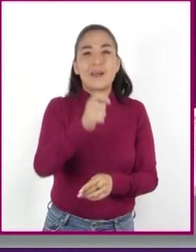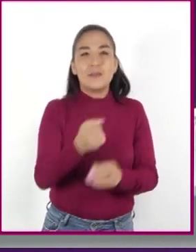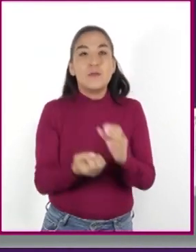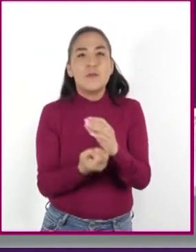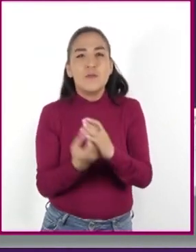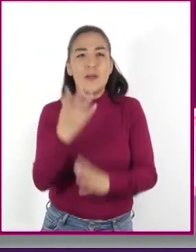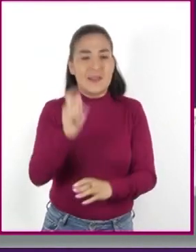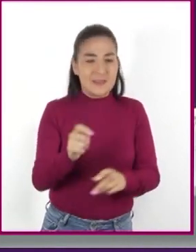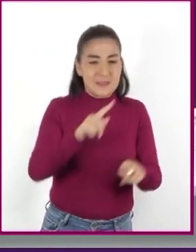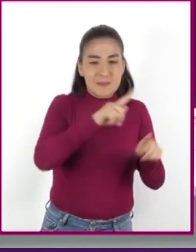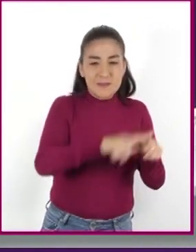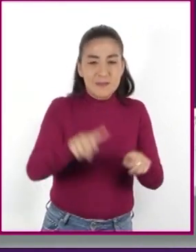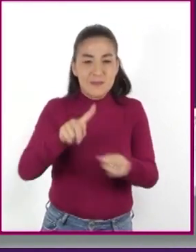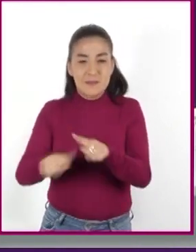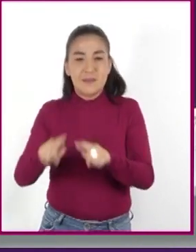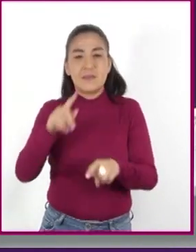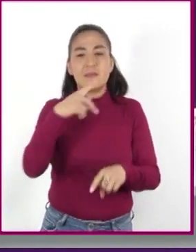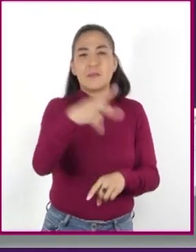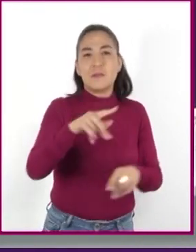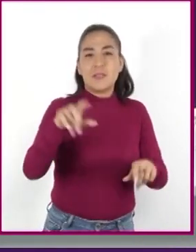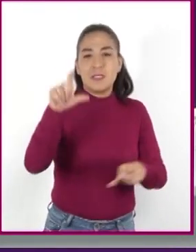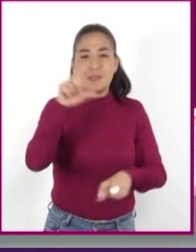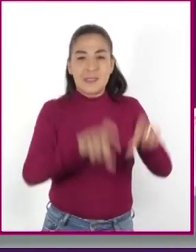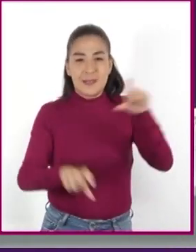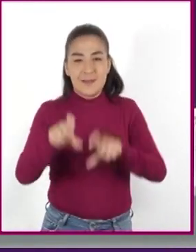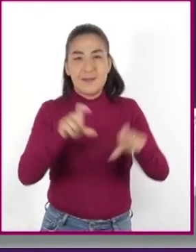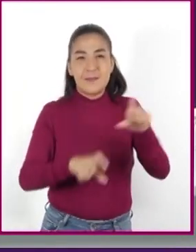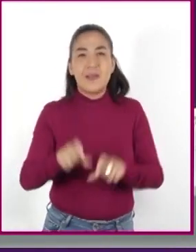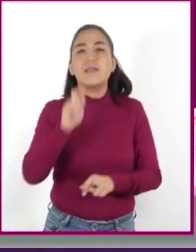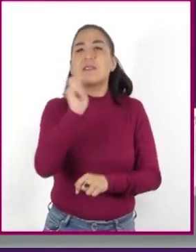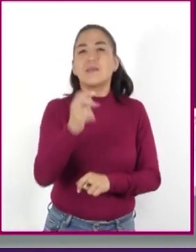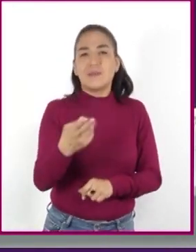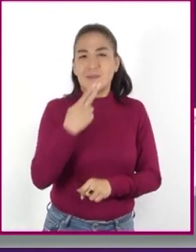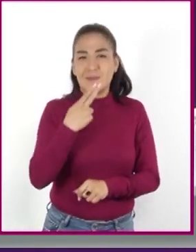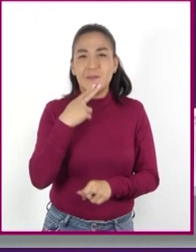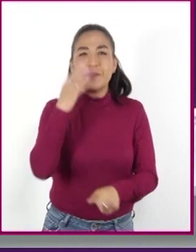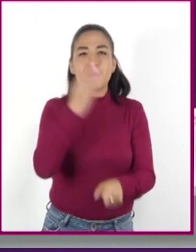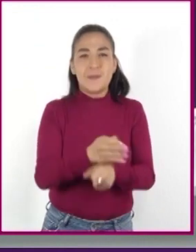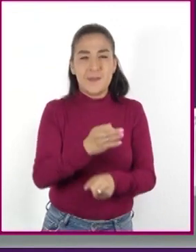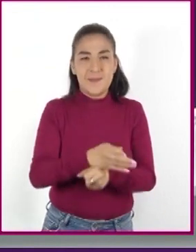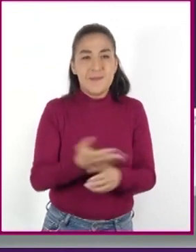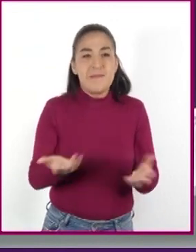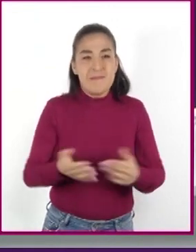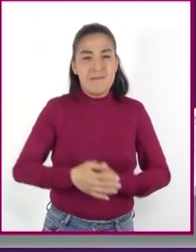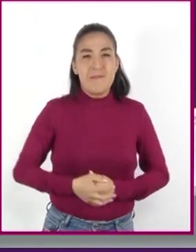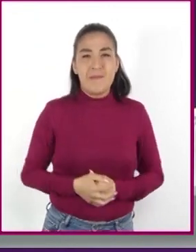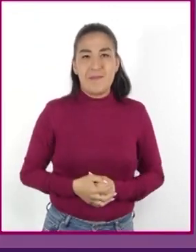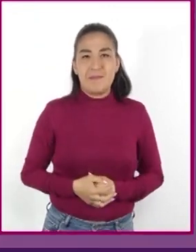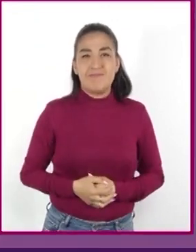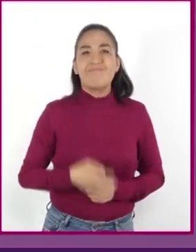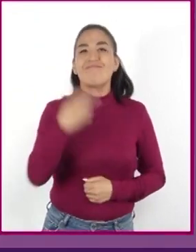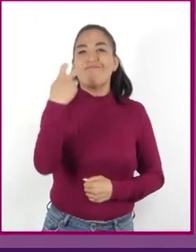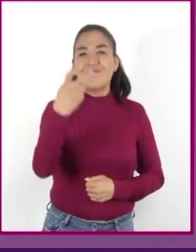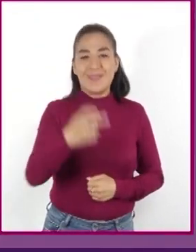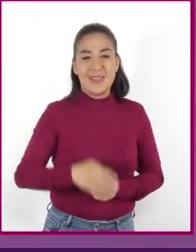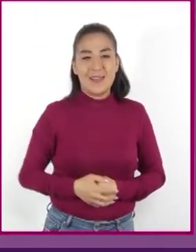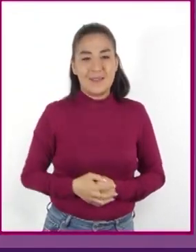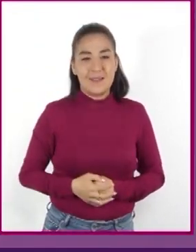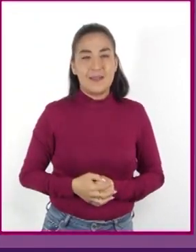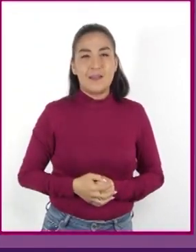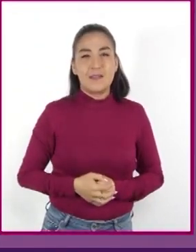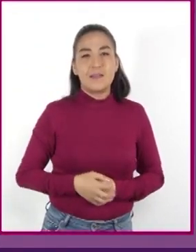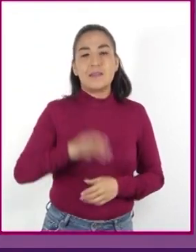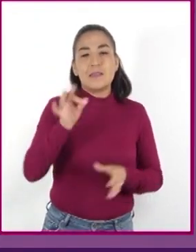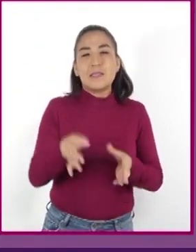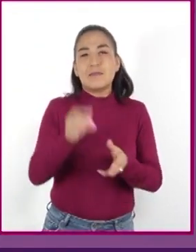sustancia por medio de una reacción química. ¿Qué necesitamos para hacer panqueques? Exacto, una taza